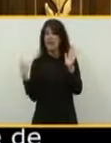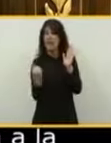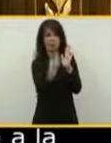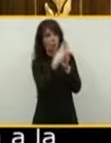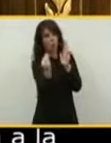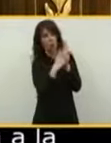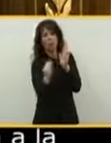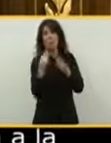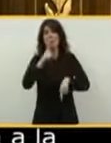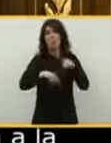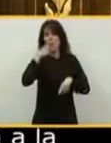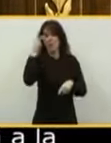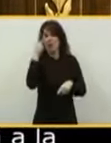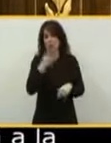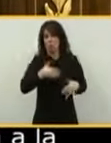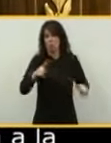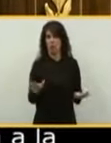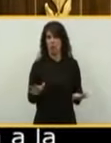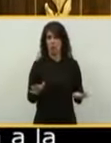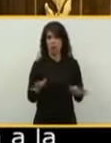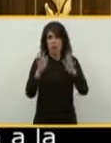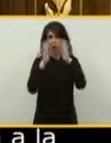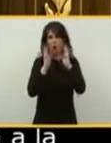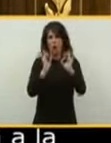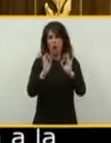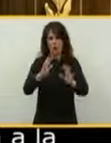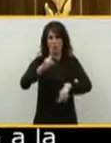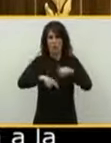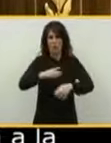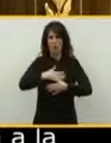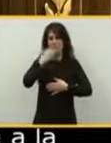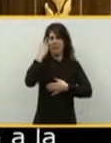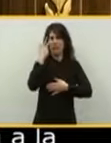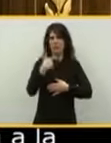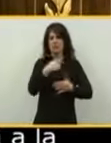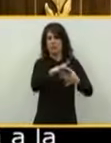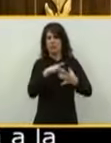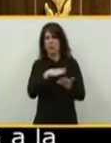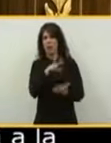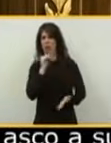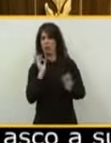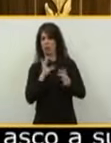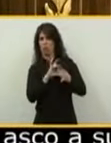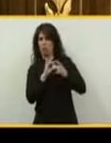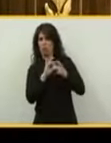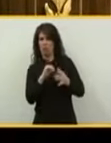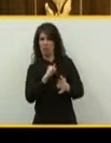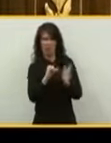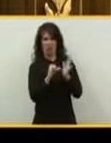Por supuesto, arrimando el ascua a su sardina. Porque ya saben, señorías, en este mundo